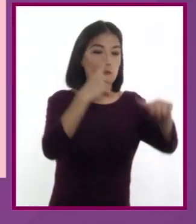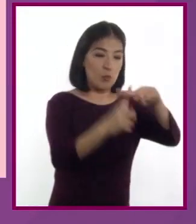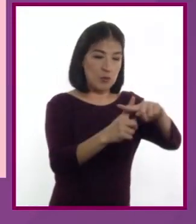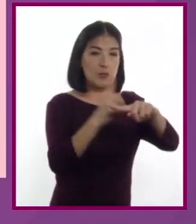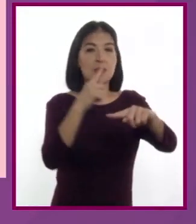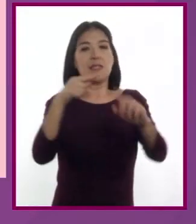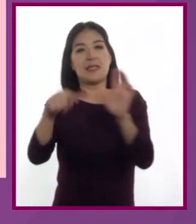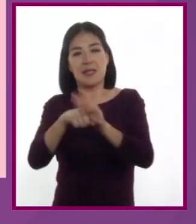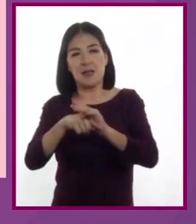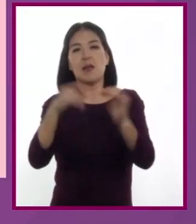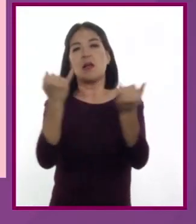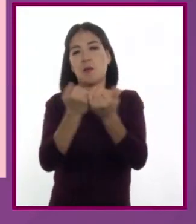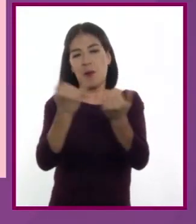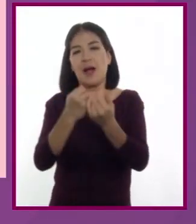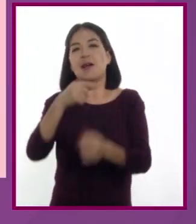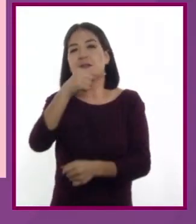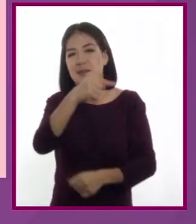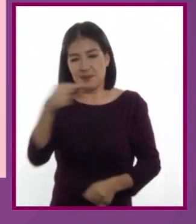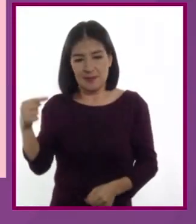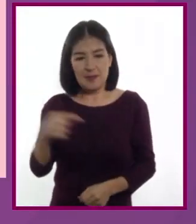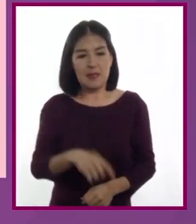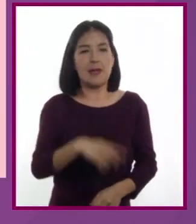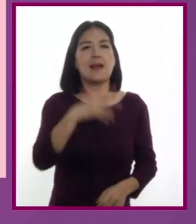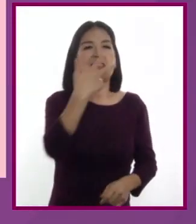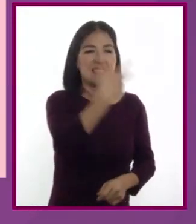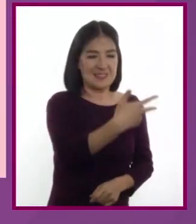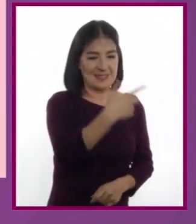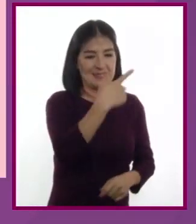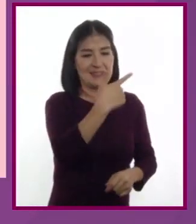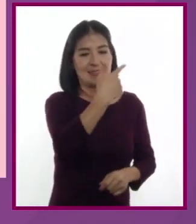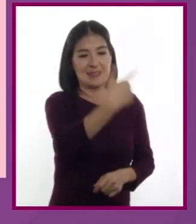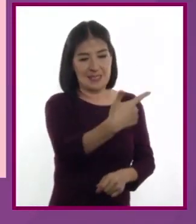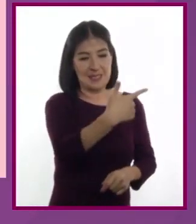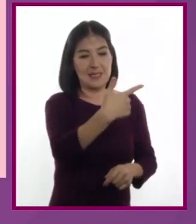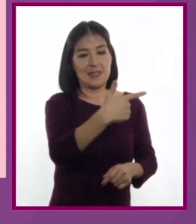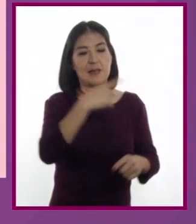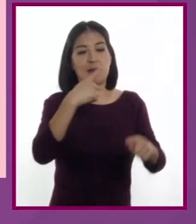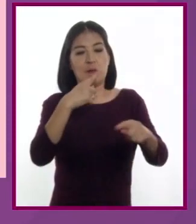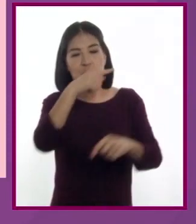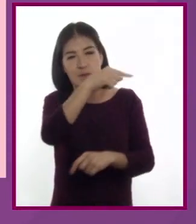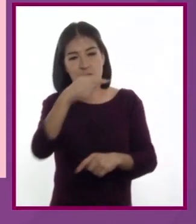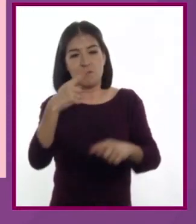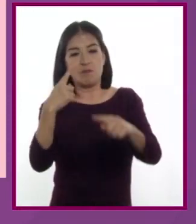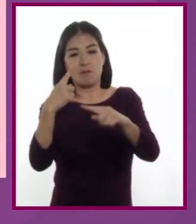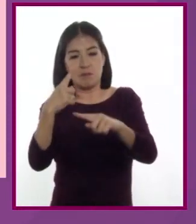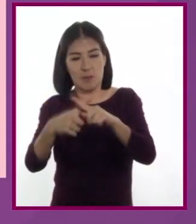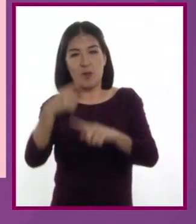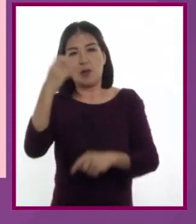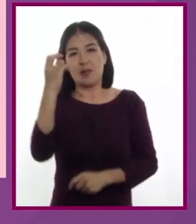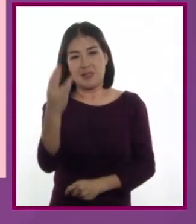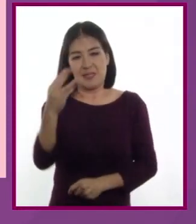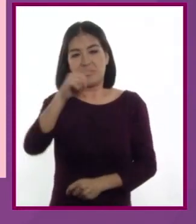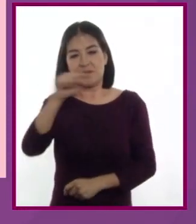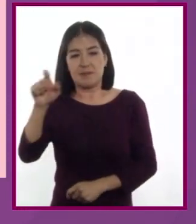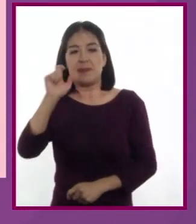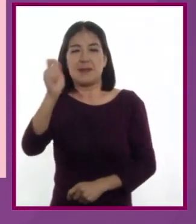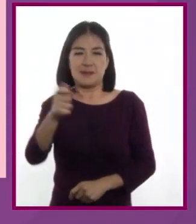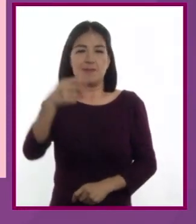negativo. Entonces, 7 positivo por 3 negativo es igual a 21